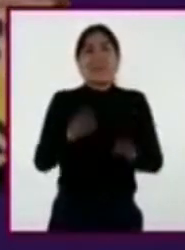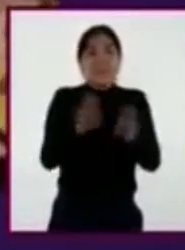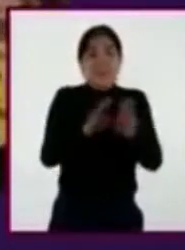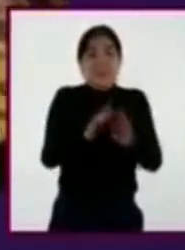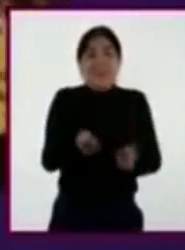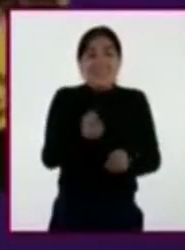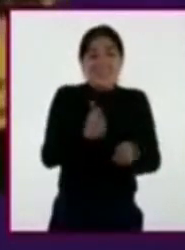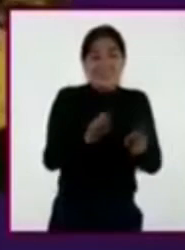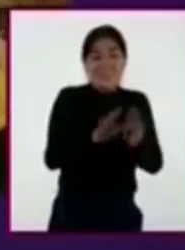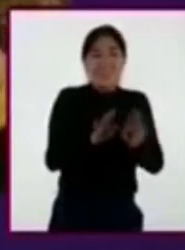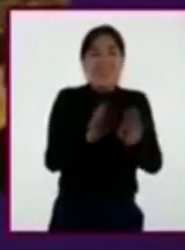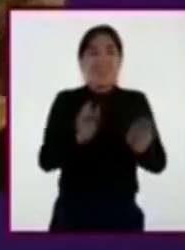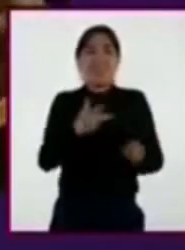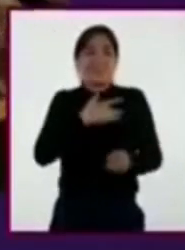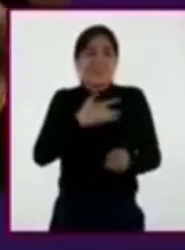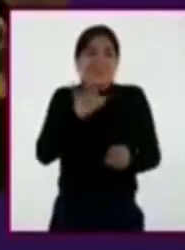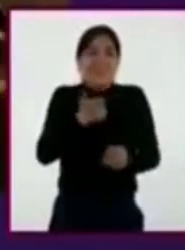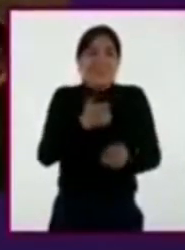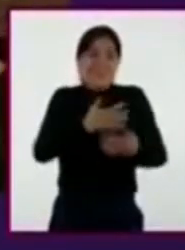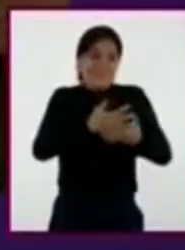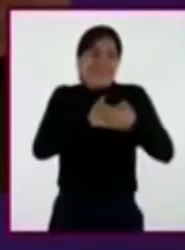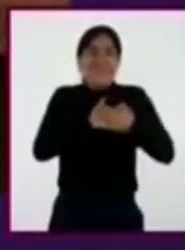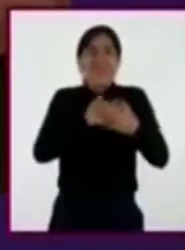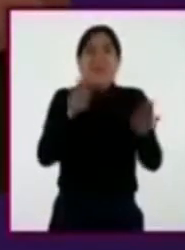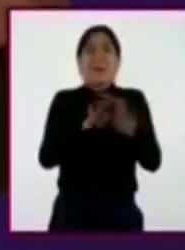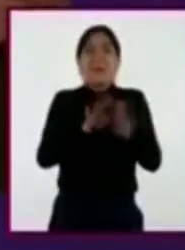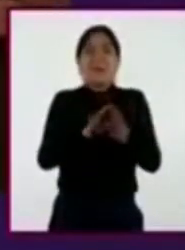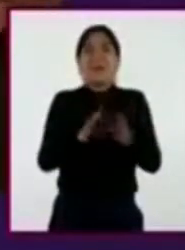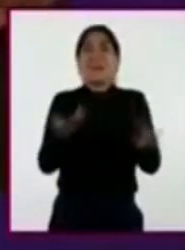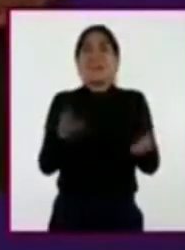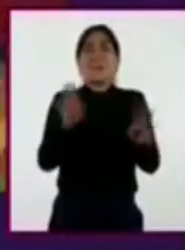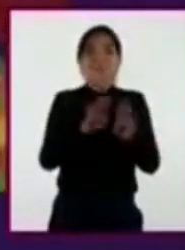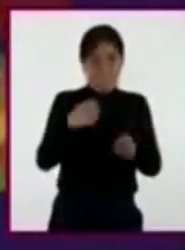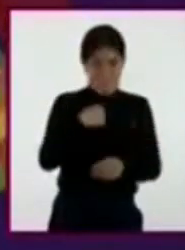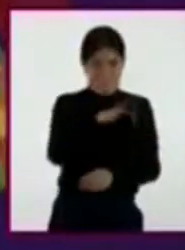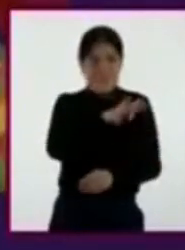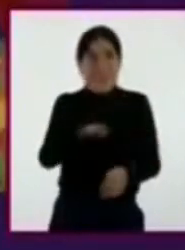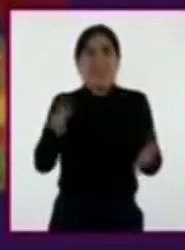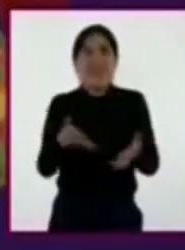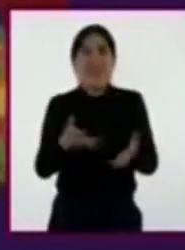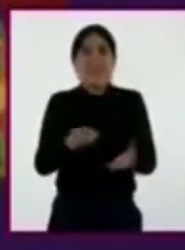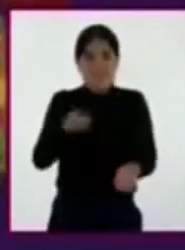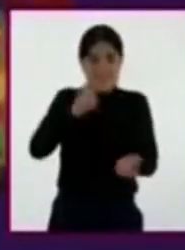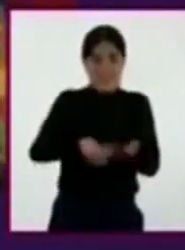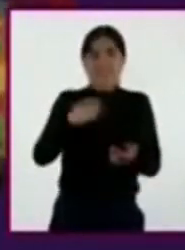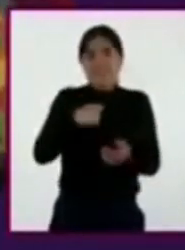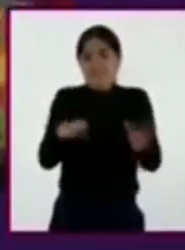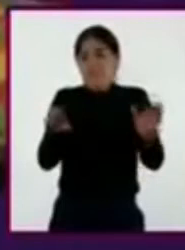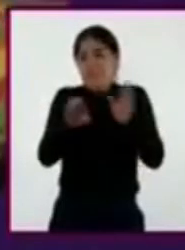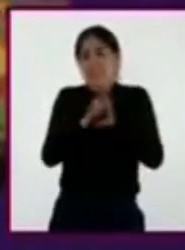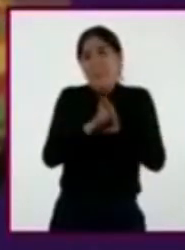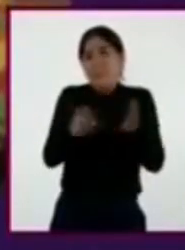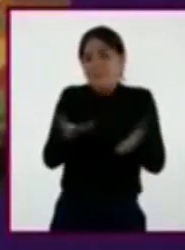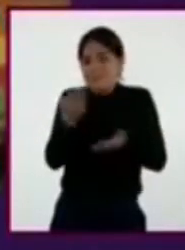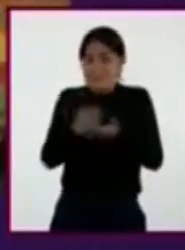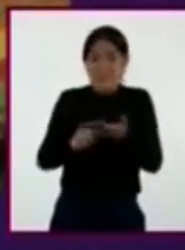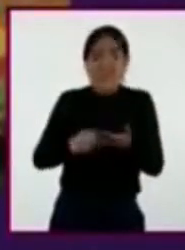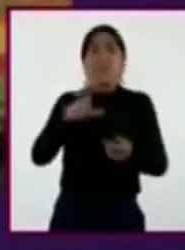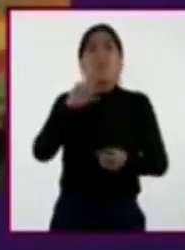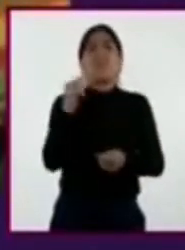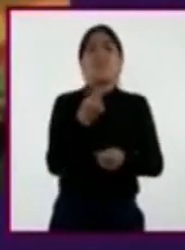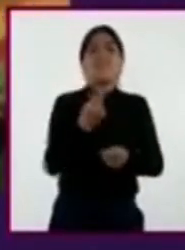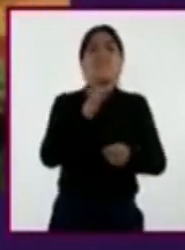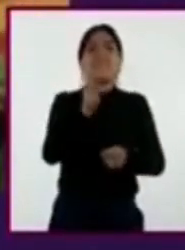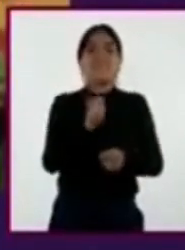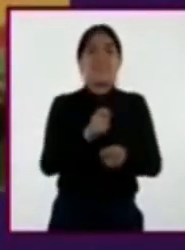muy cerquita del corazón, ¿no? Es decir, yo puedo, es algo que puedo hacer en mi pequeño cuarto. No necesito más que una